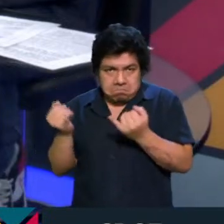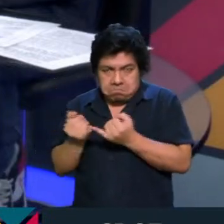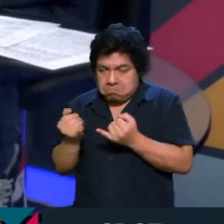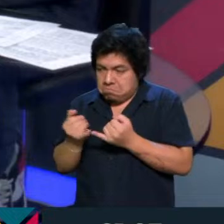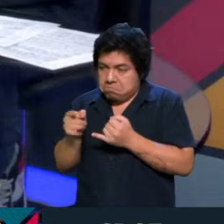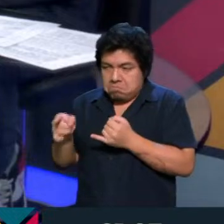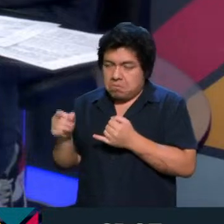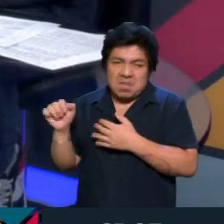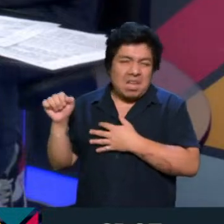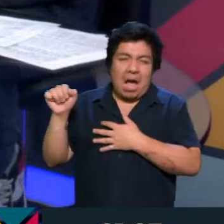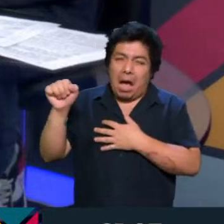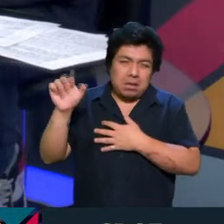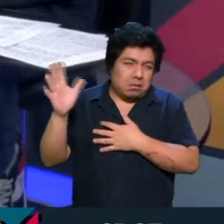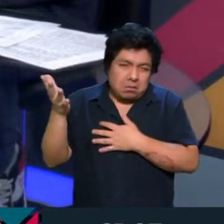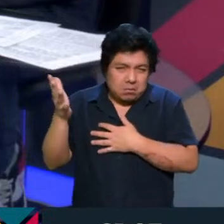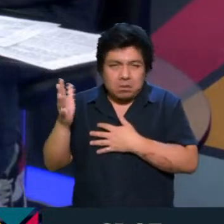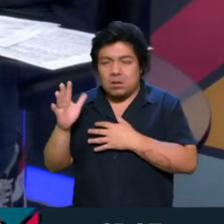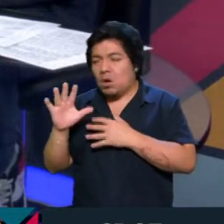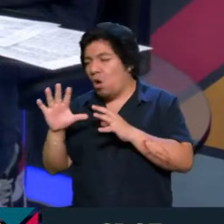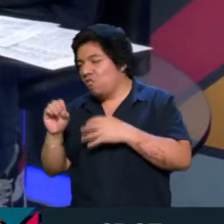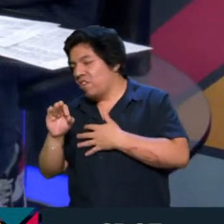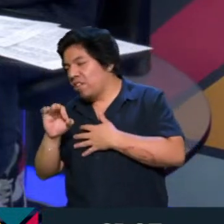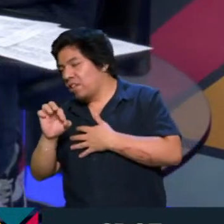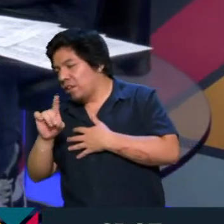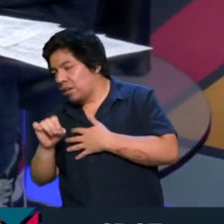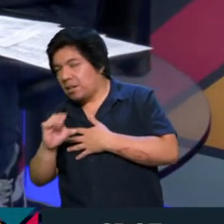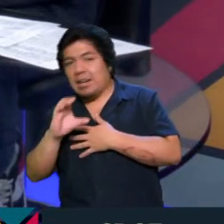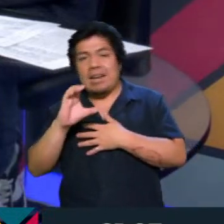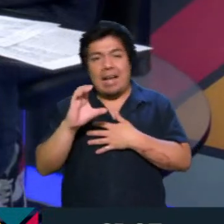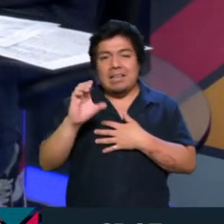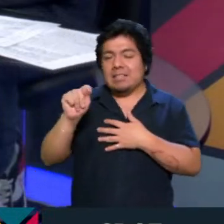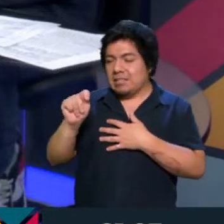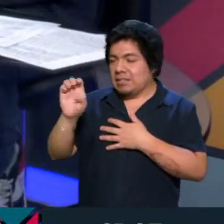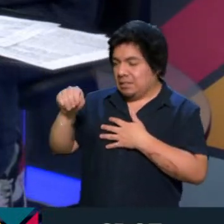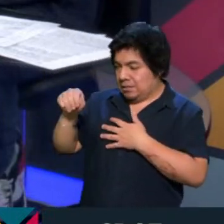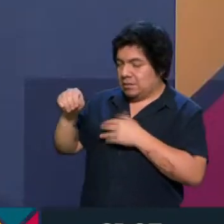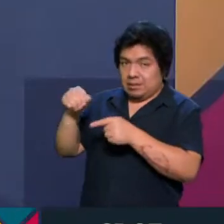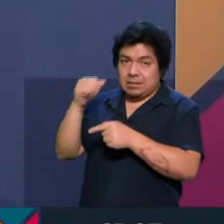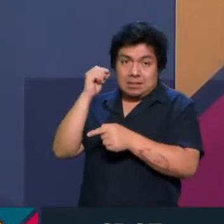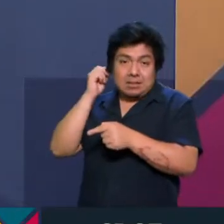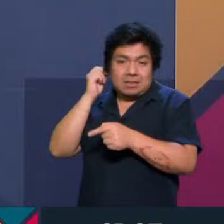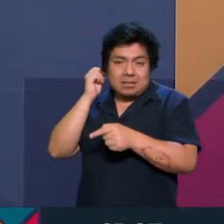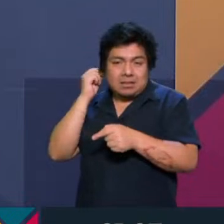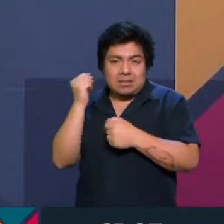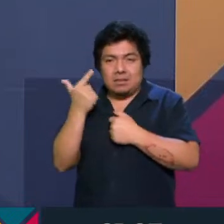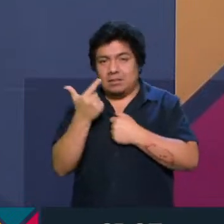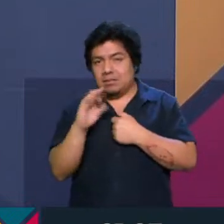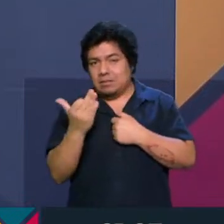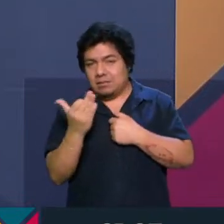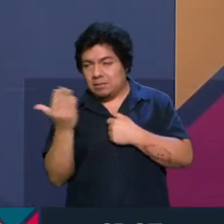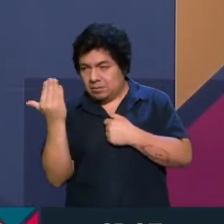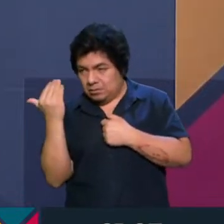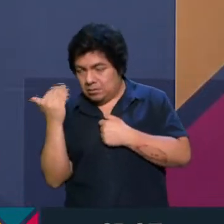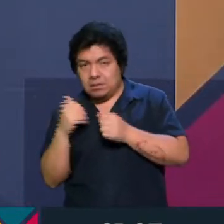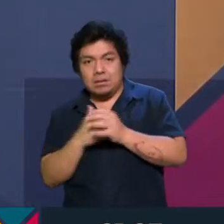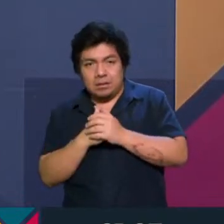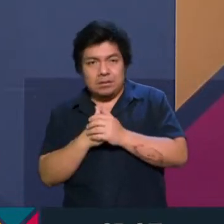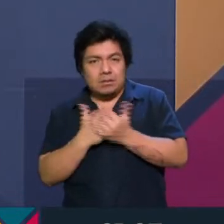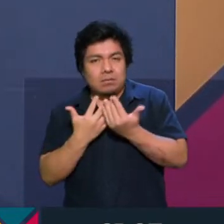trabajadores. Normalmente son sindicatos, confederaciones. Bueno, la CTM hay que manifestar que el 7 de febrero apenas